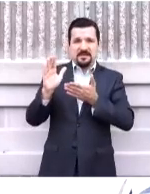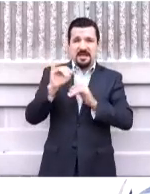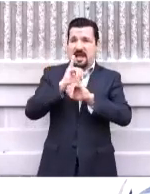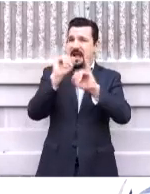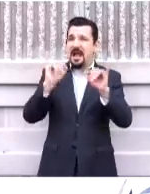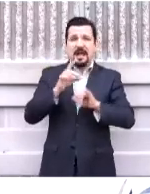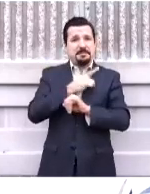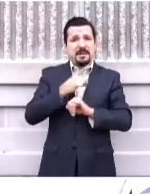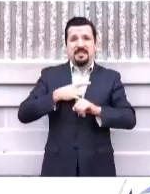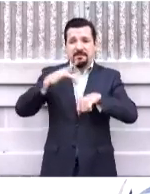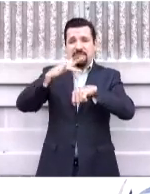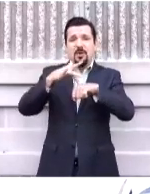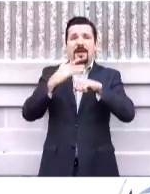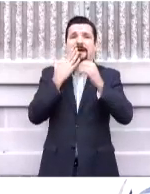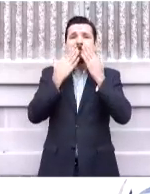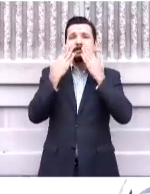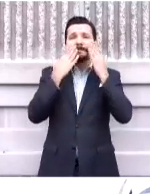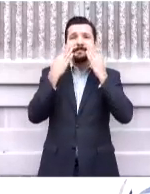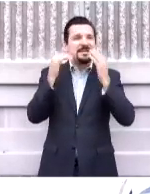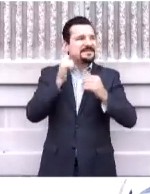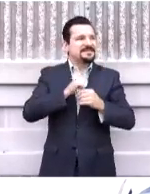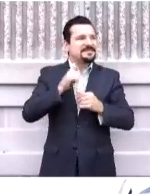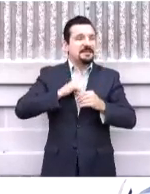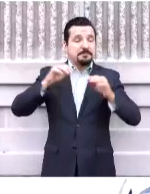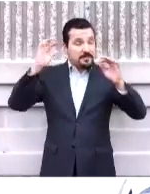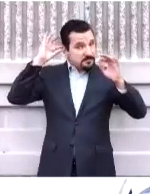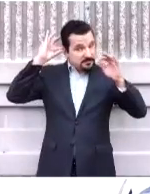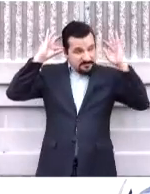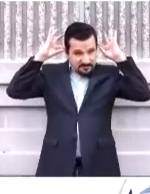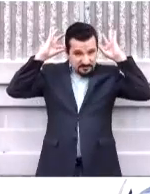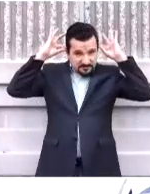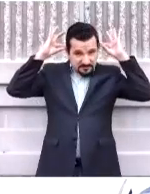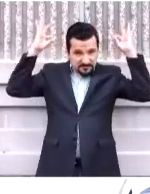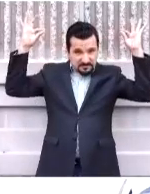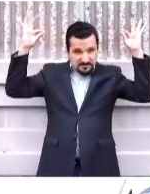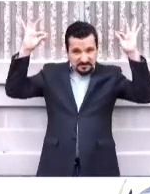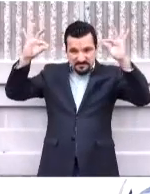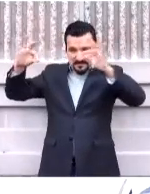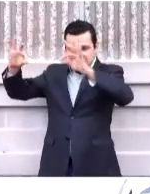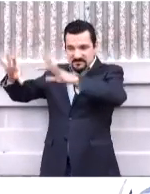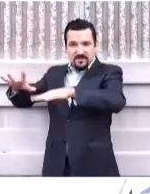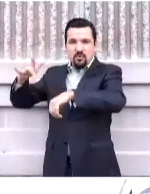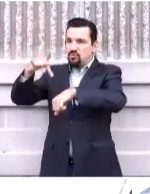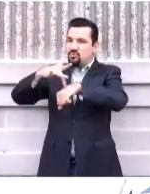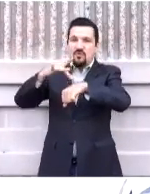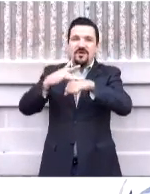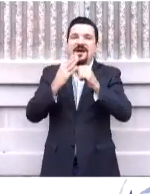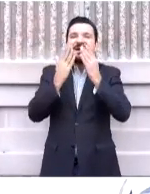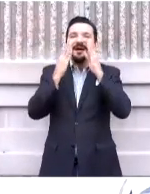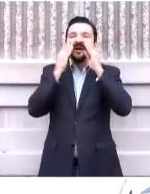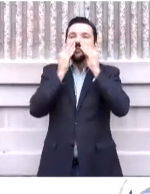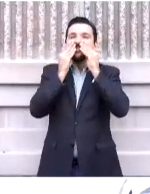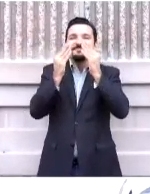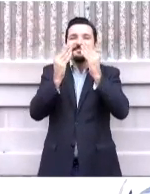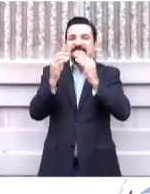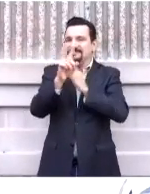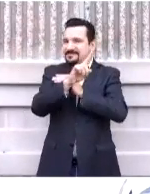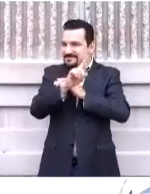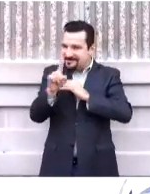el cubrebocas, ¿sí? Al momento de quitárselo, siempre se lo quitan por las ligas, ¿sí? Nunca toquen